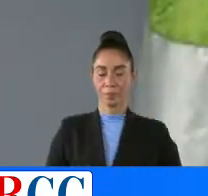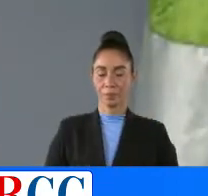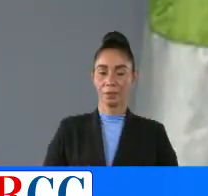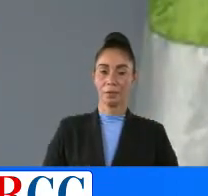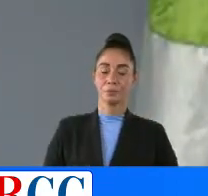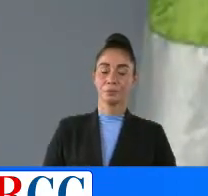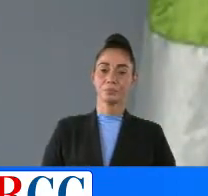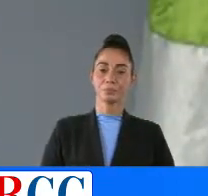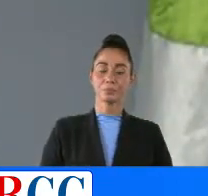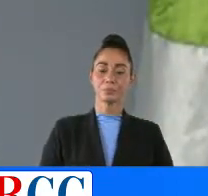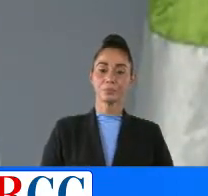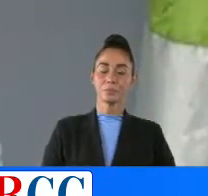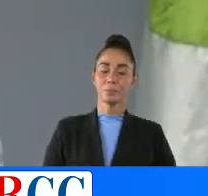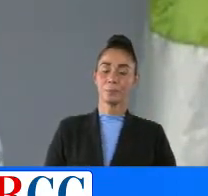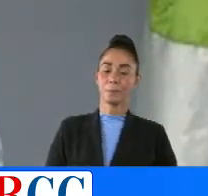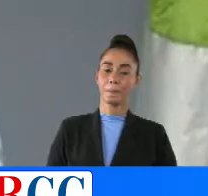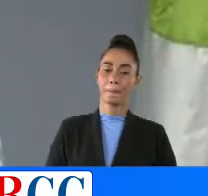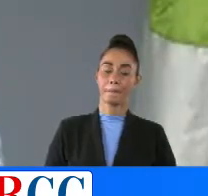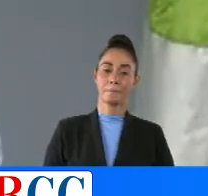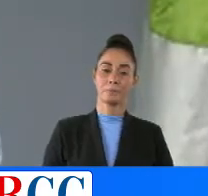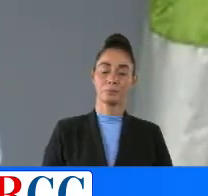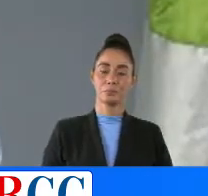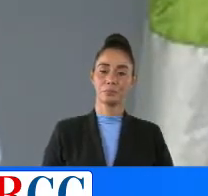Queremos informar igualmente